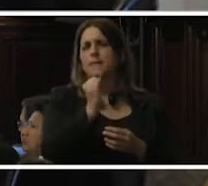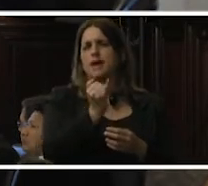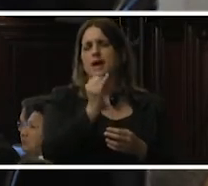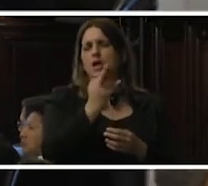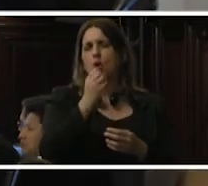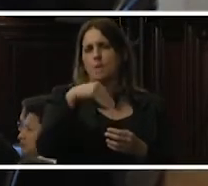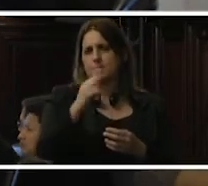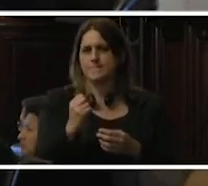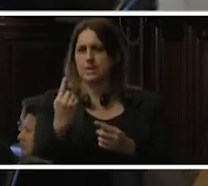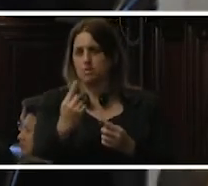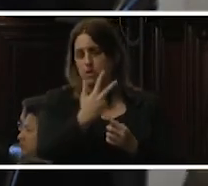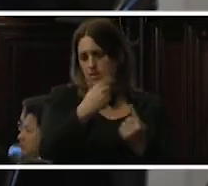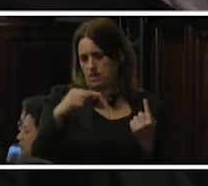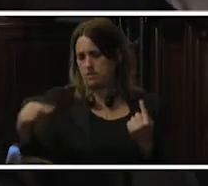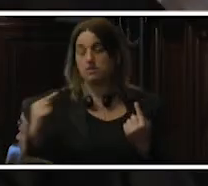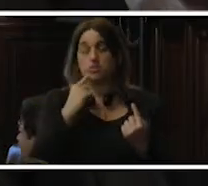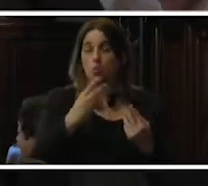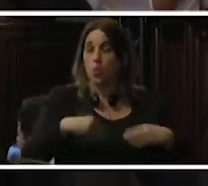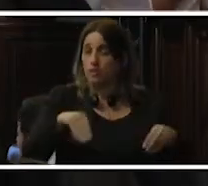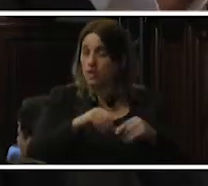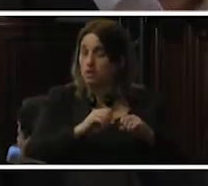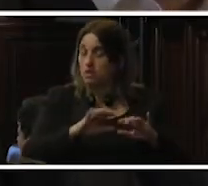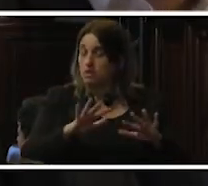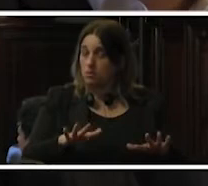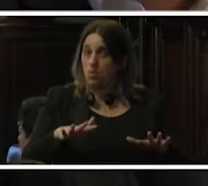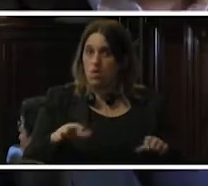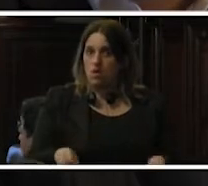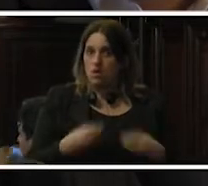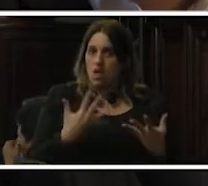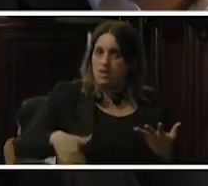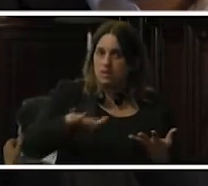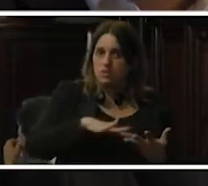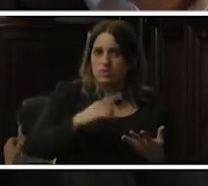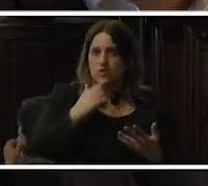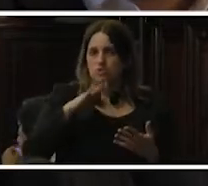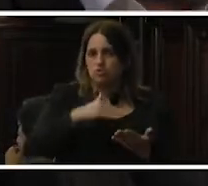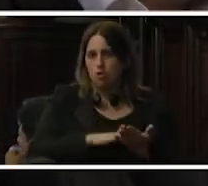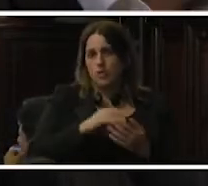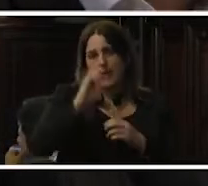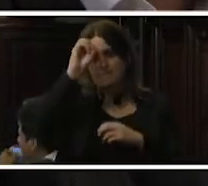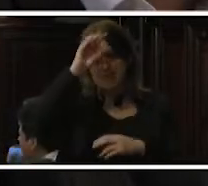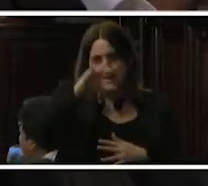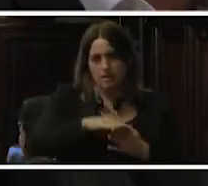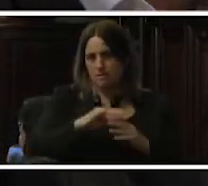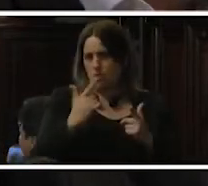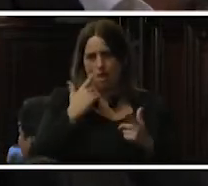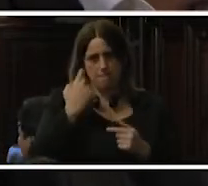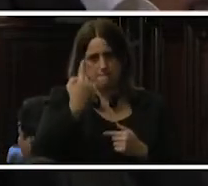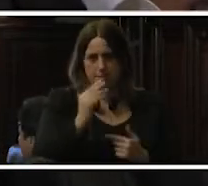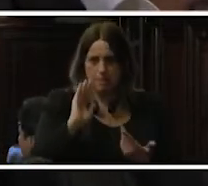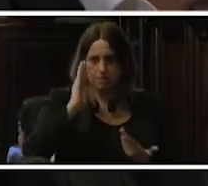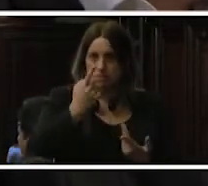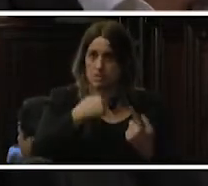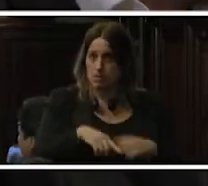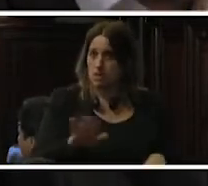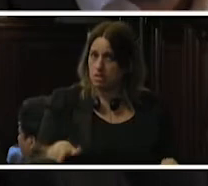Sus territorios vienen siendo gravemente afectados por la presencia de mineros ilegales. Esta presencia, que implica